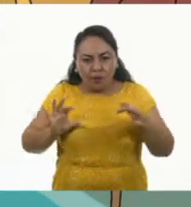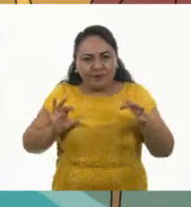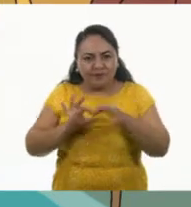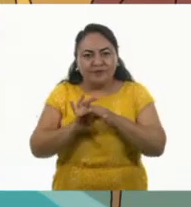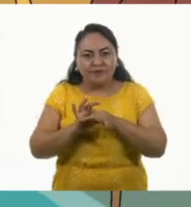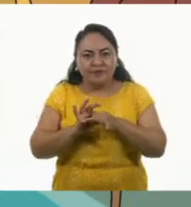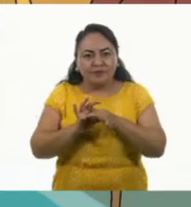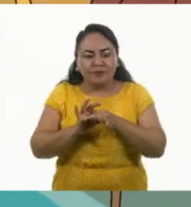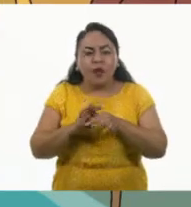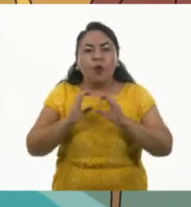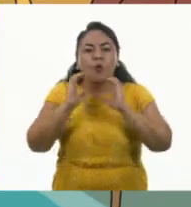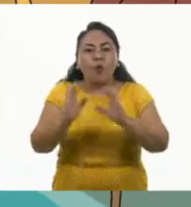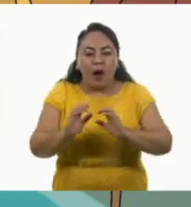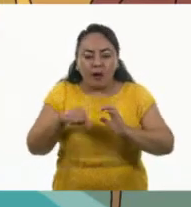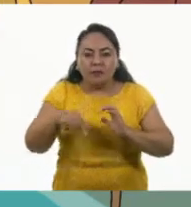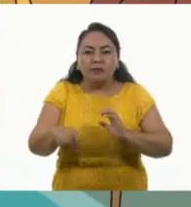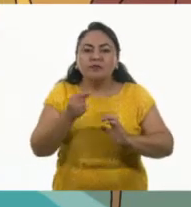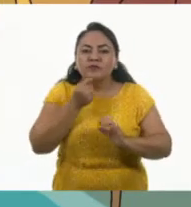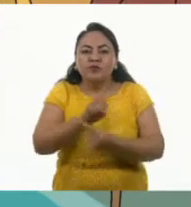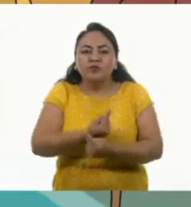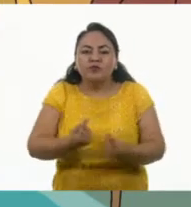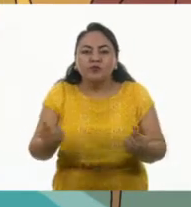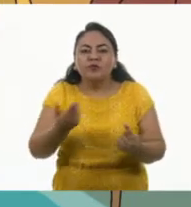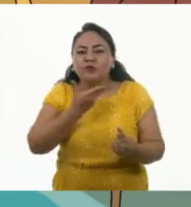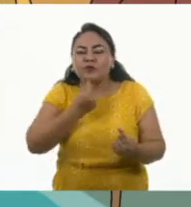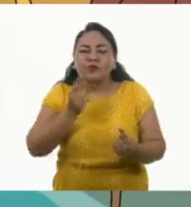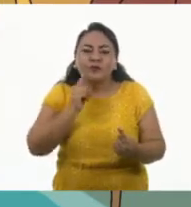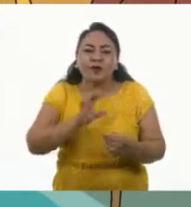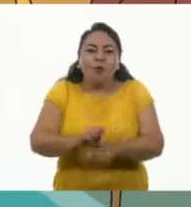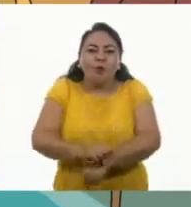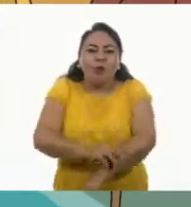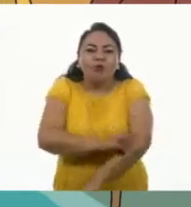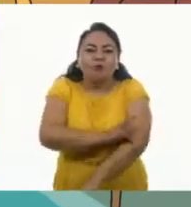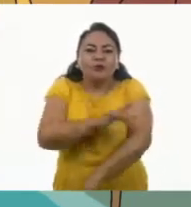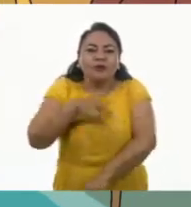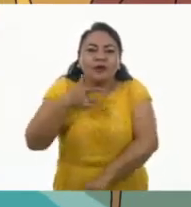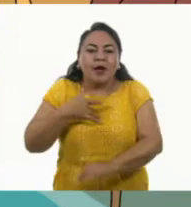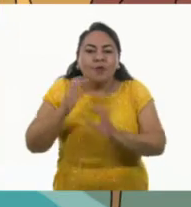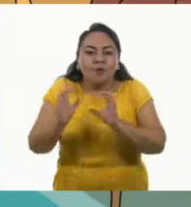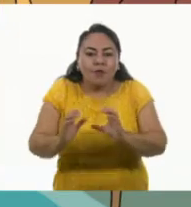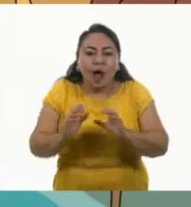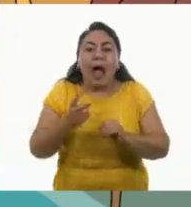cuando cuidamos la salud emocional de los niños y las niñas, y esto es, pero,